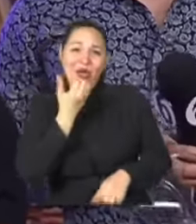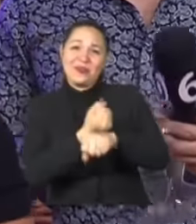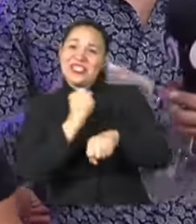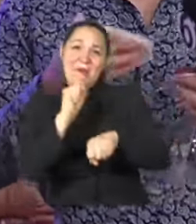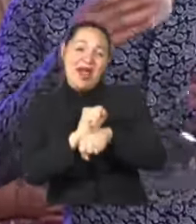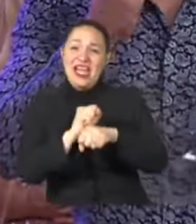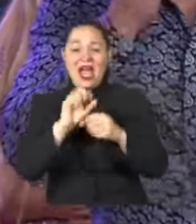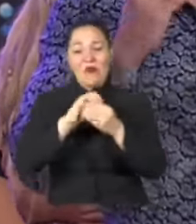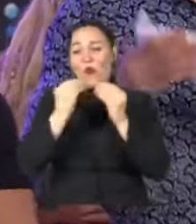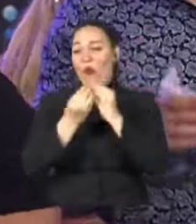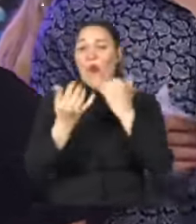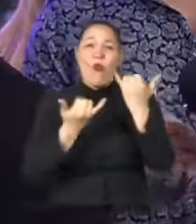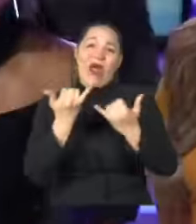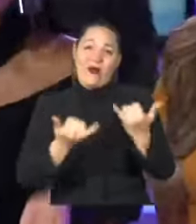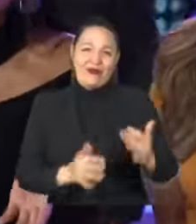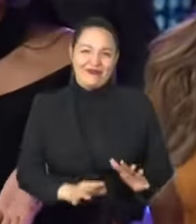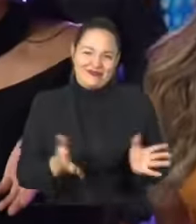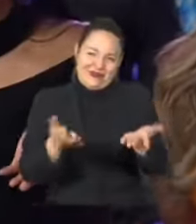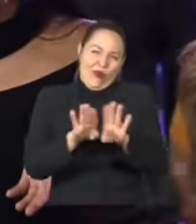¡Hombre! No, ¿cómo dijo?